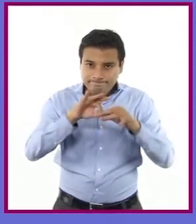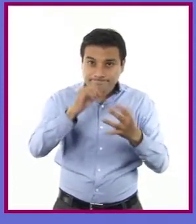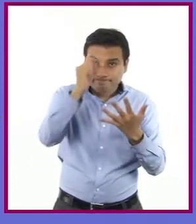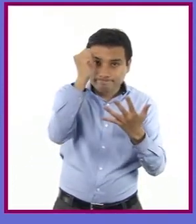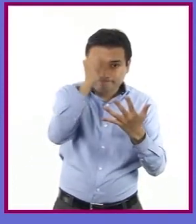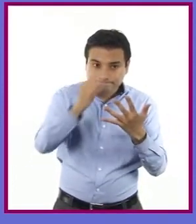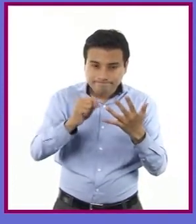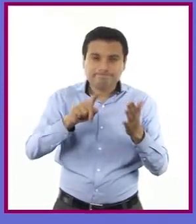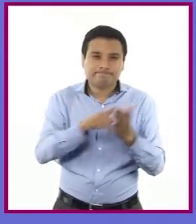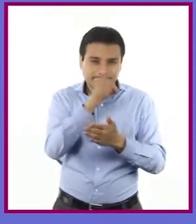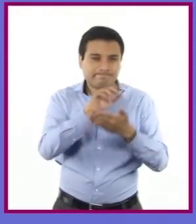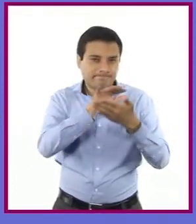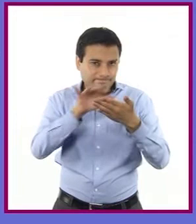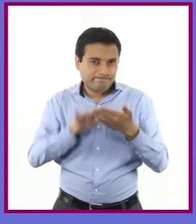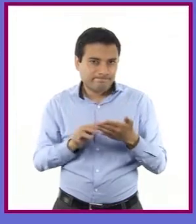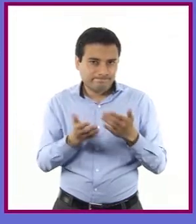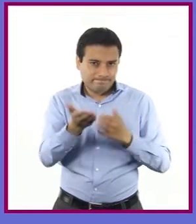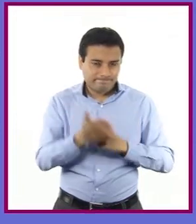atención.